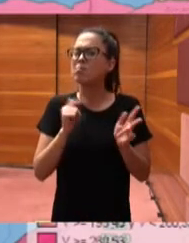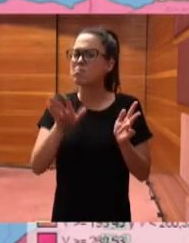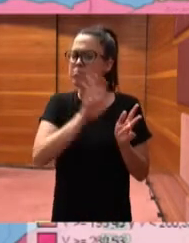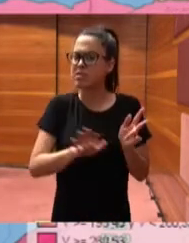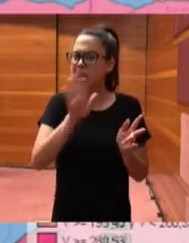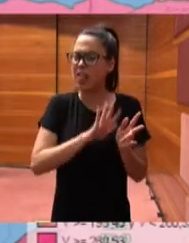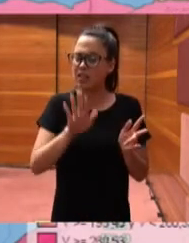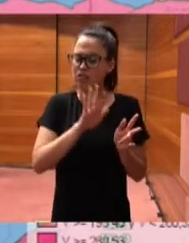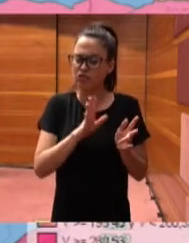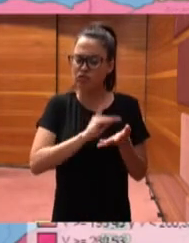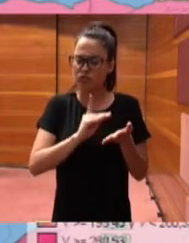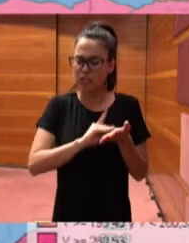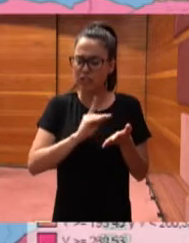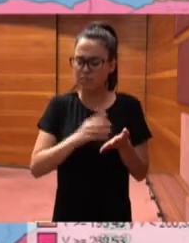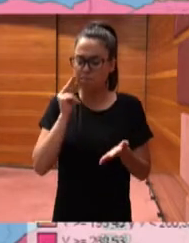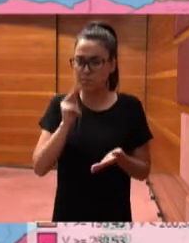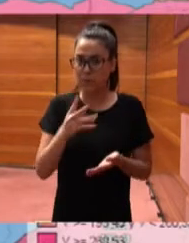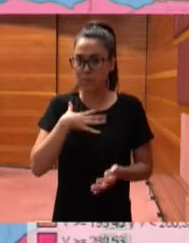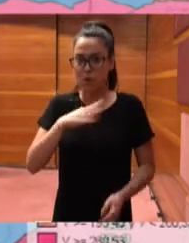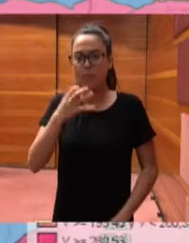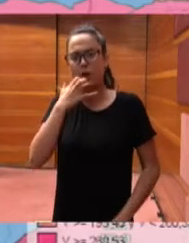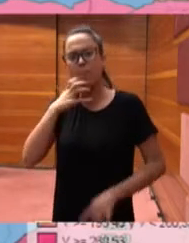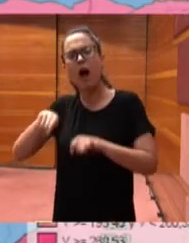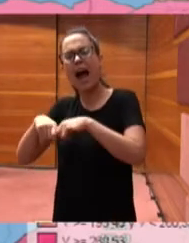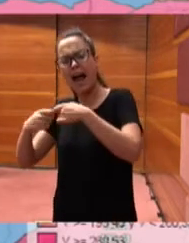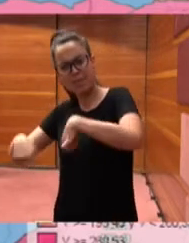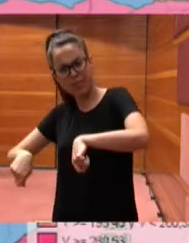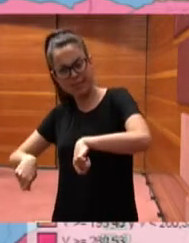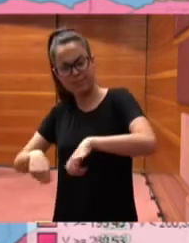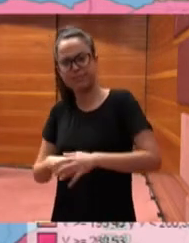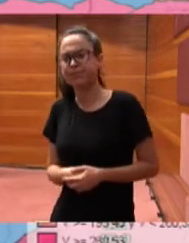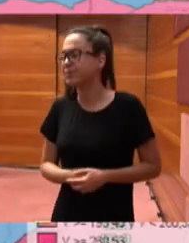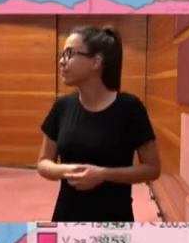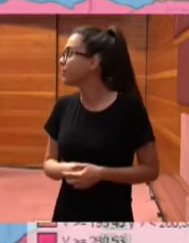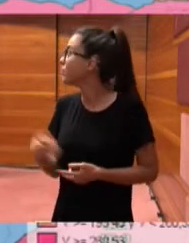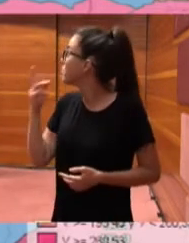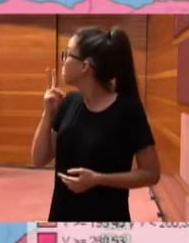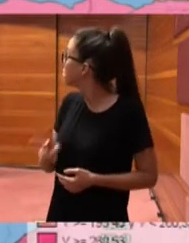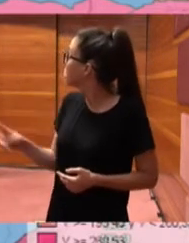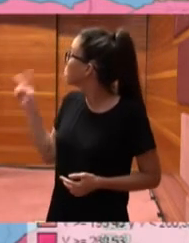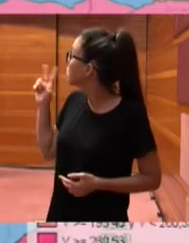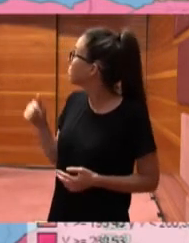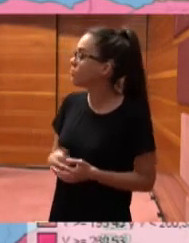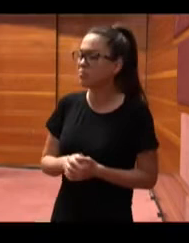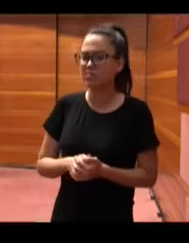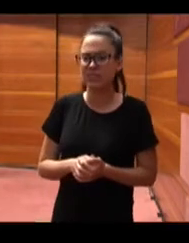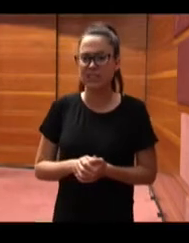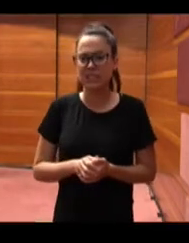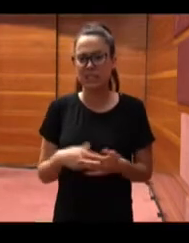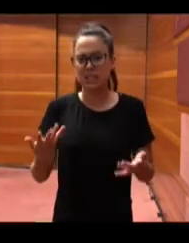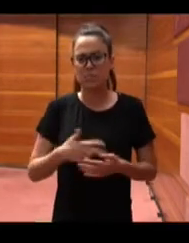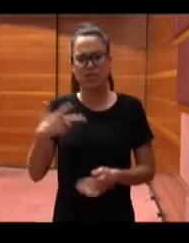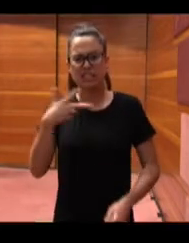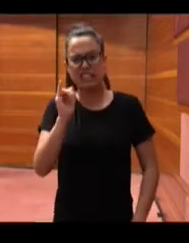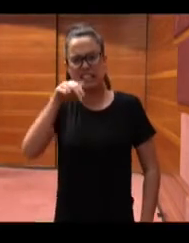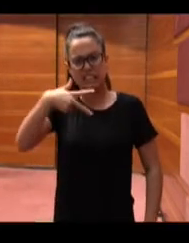traído un ejemplo de fuera. Y aquí podemos ver en Albacete pues la deuda que tiene por habitante, y vemos que tiene mucha más que Chinchilla del Monte